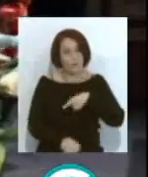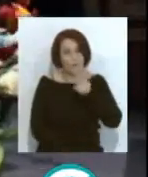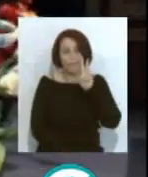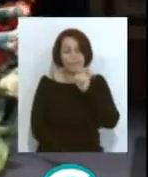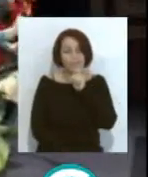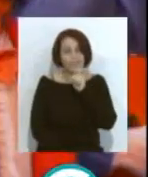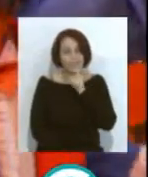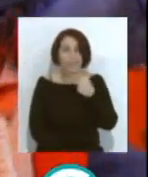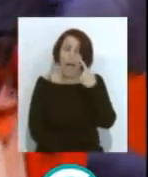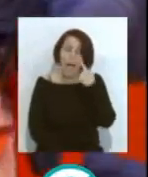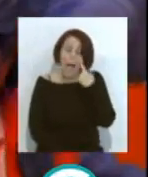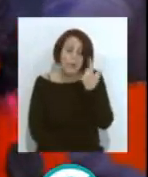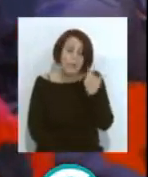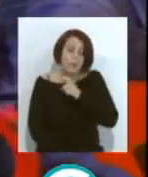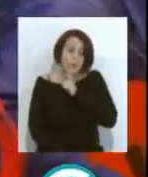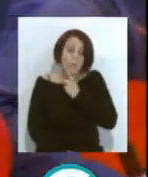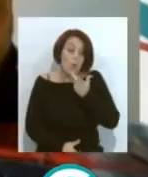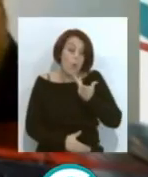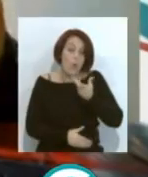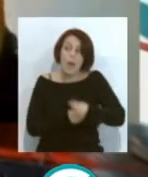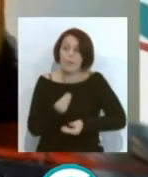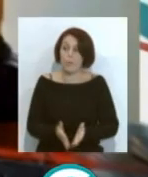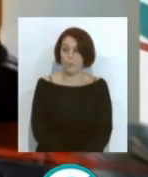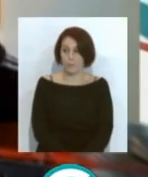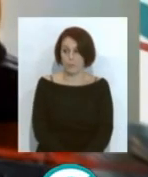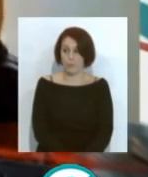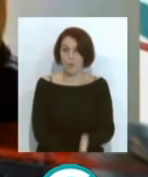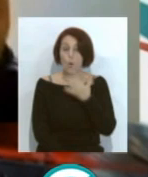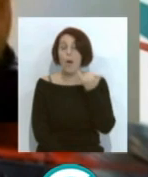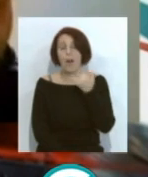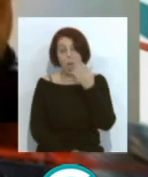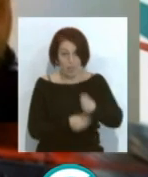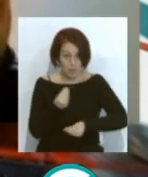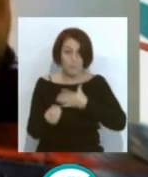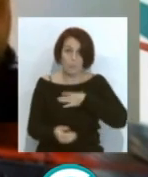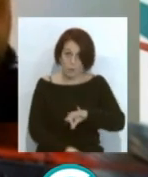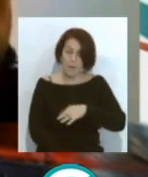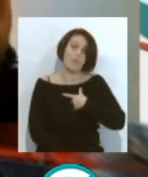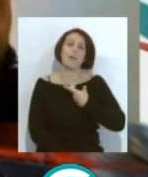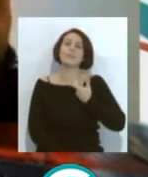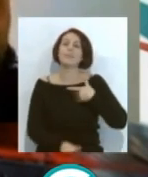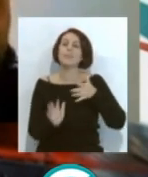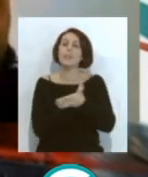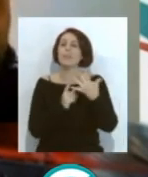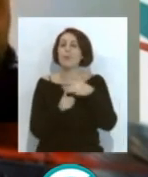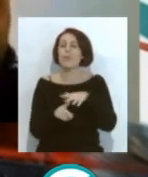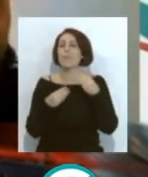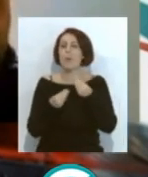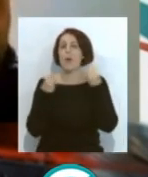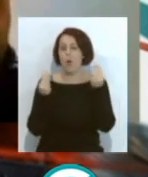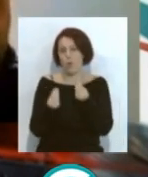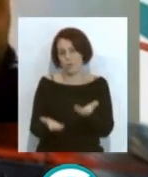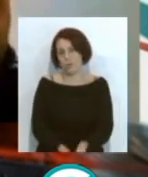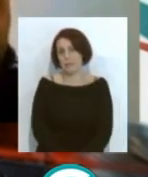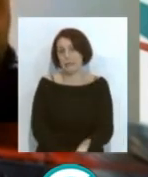complicadillo. A ver cómo podemos cuadrarlo. Ojalá pueda hacerse, será el mejor síntoma de que la situación va mejor.